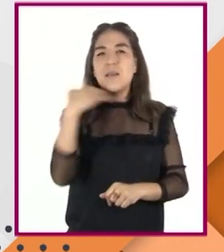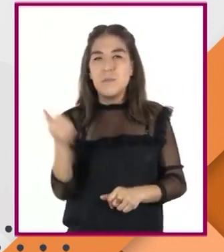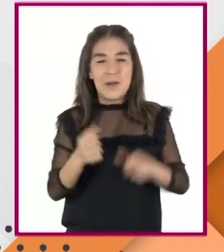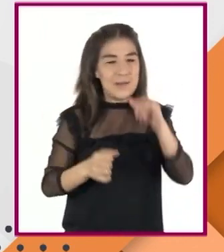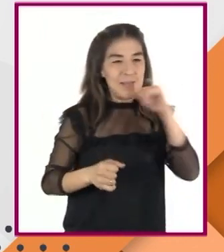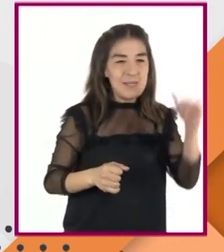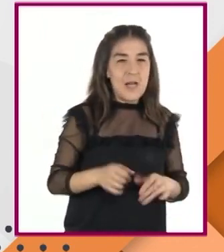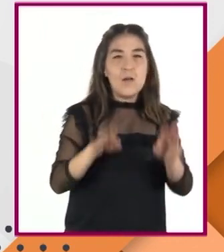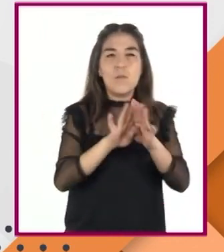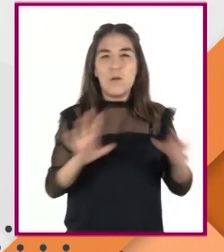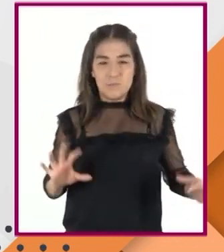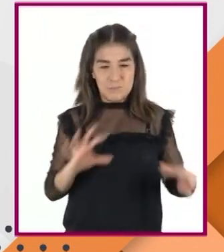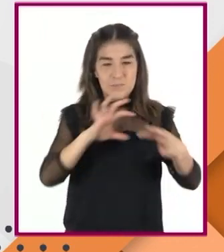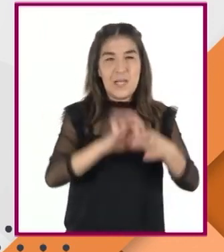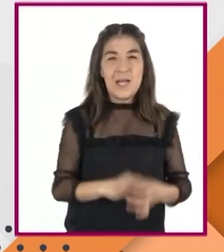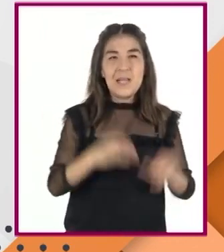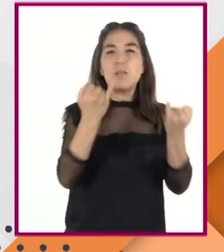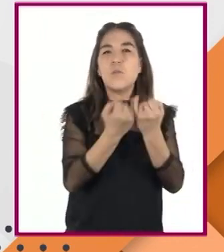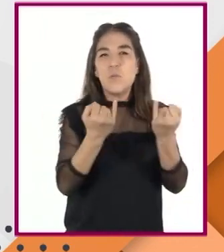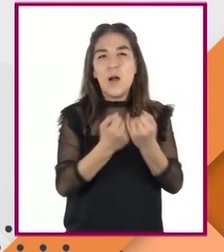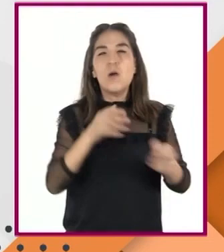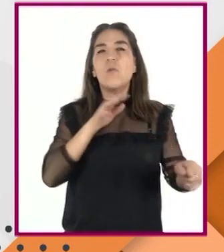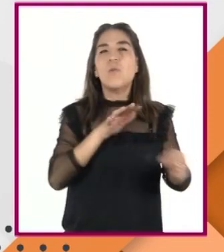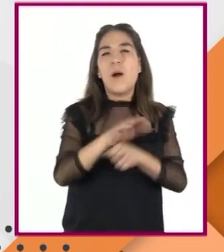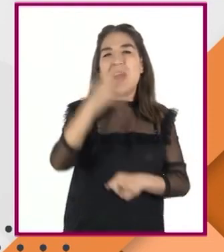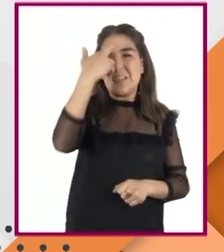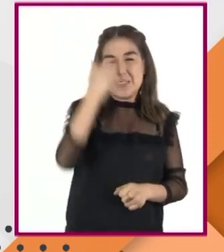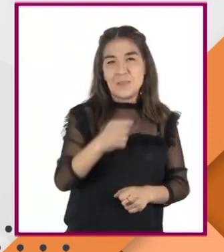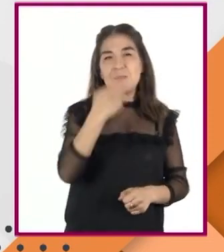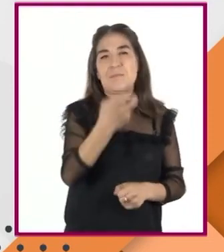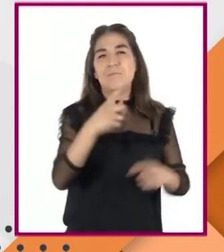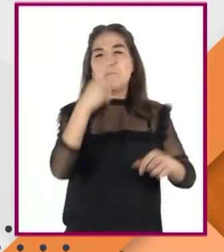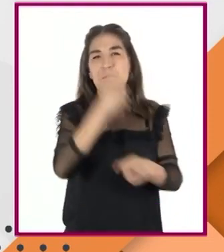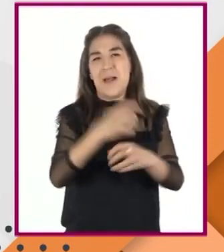italiana, así como causa de la Primera Guerra Mundial.